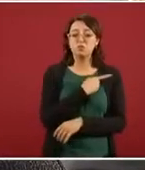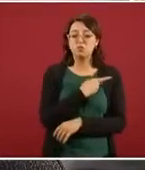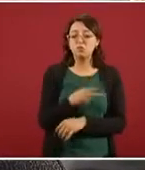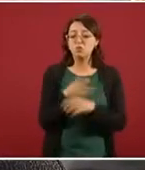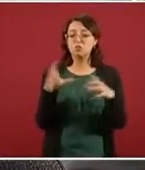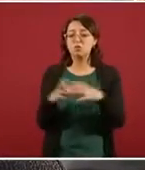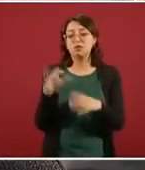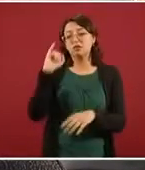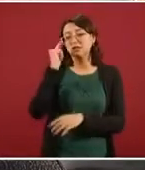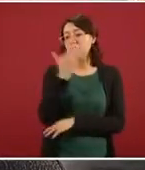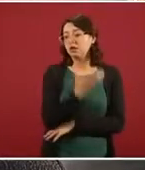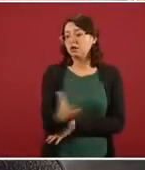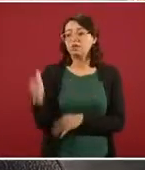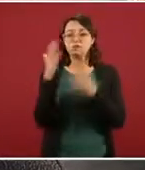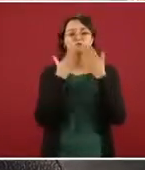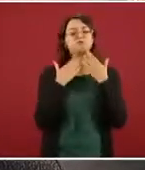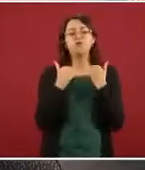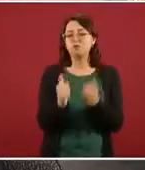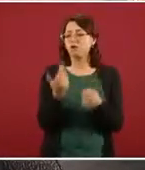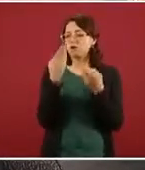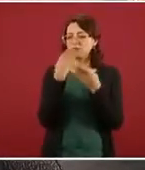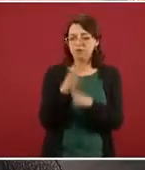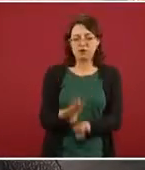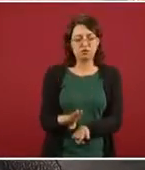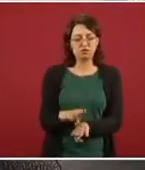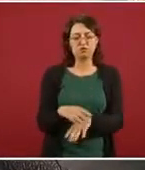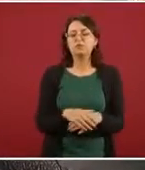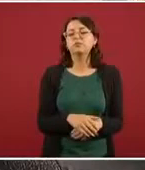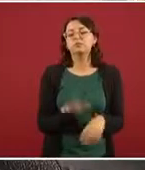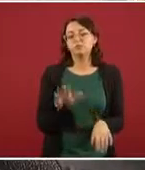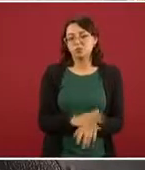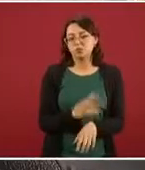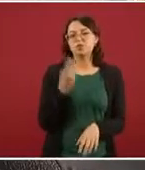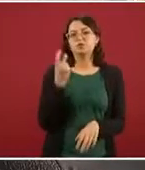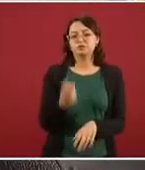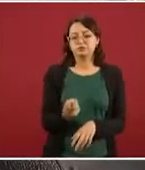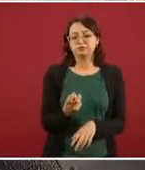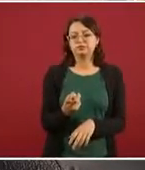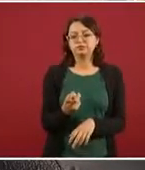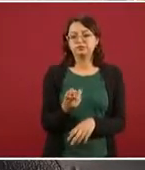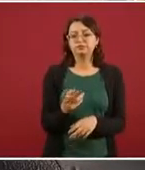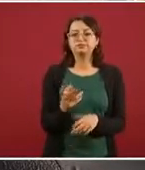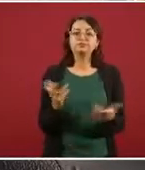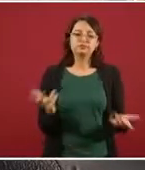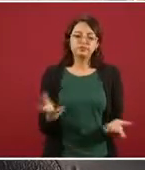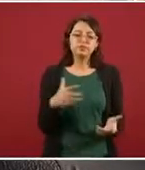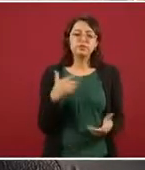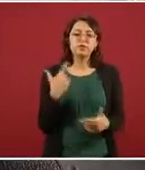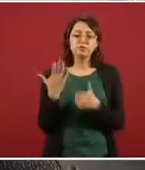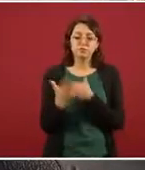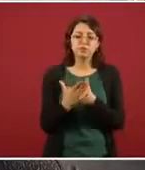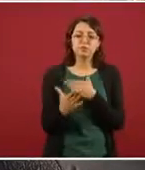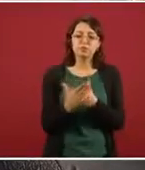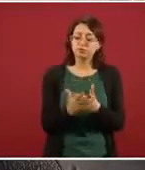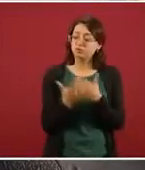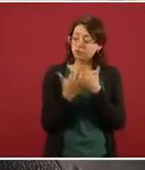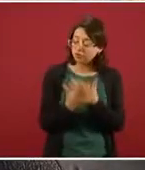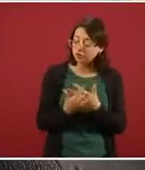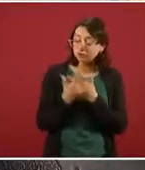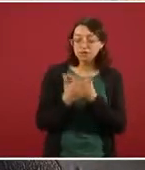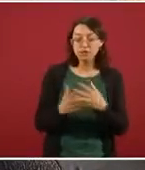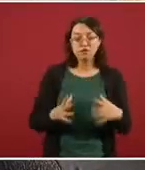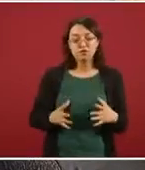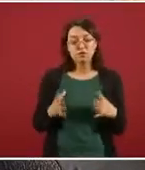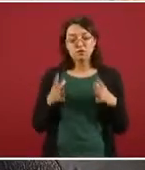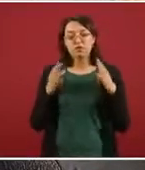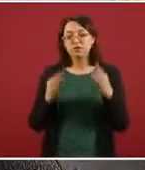zonas rurales donde no hay infraestructura bancaria. Y por lo cual, como ya lo ha mencionado el presidente, es muy importante